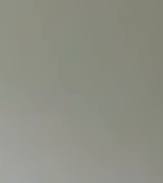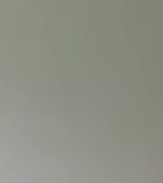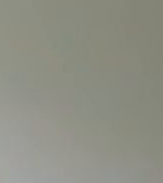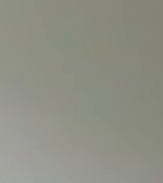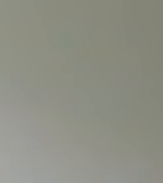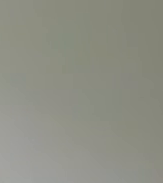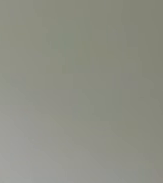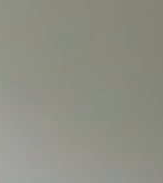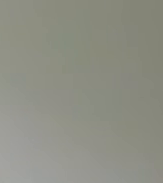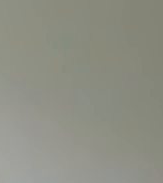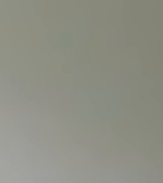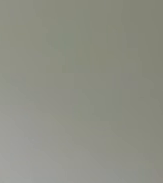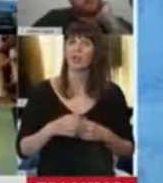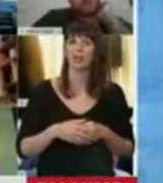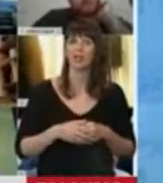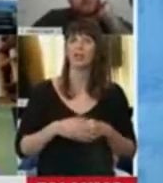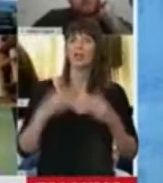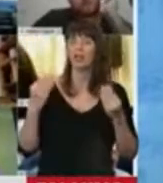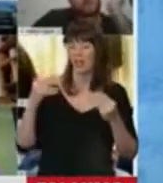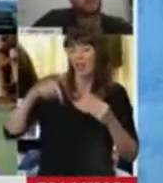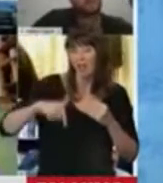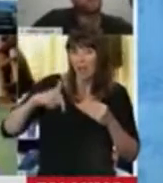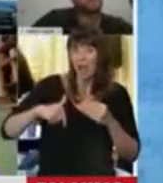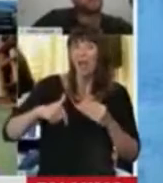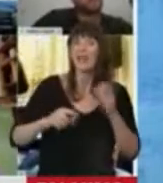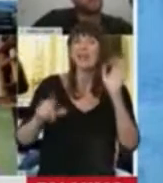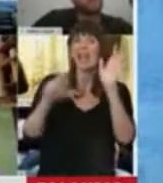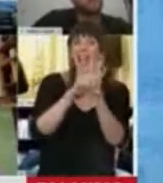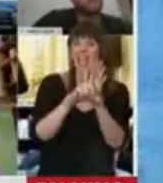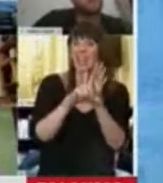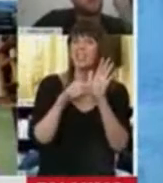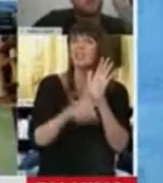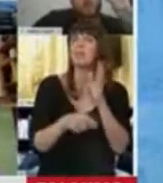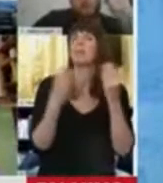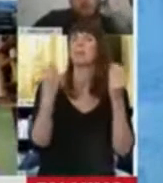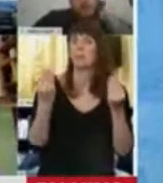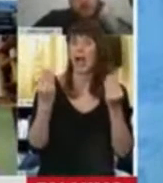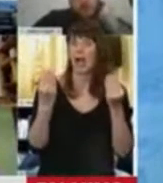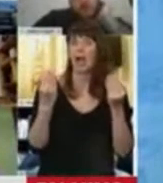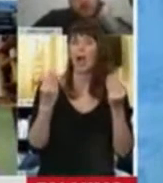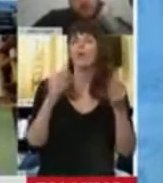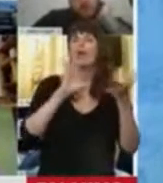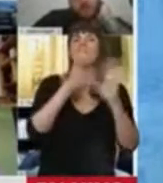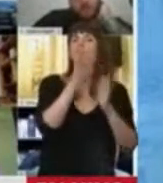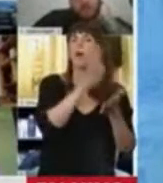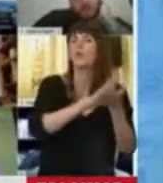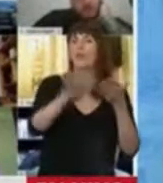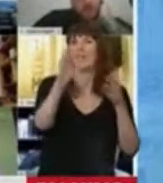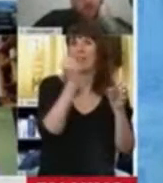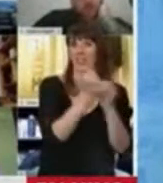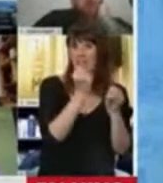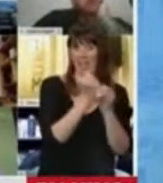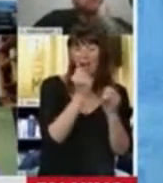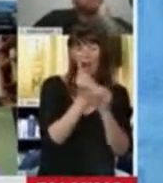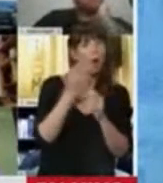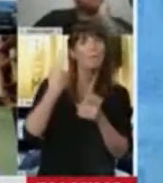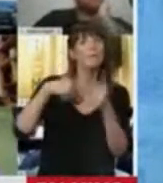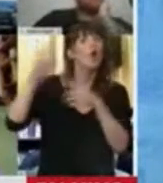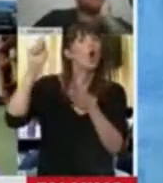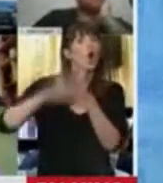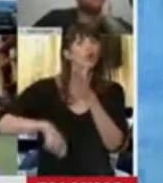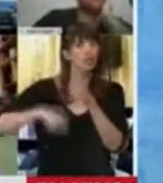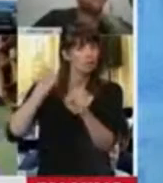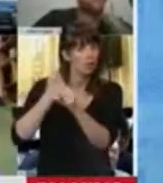trabajador, estableciendo, tomando esta regulación de dos maneras, o estableciendo una jornada establecida en